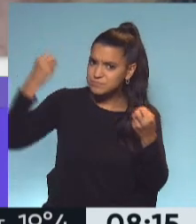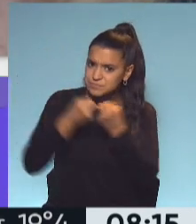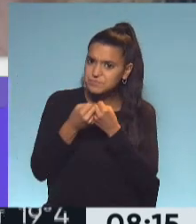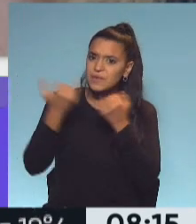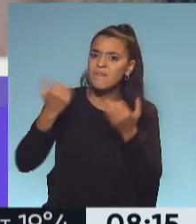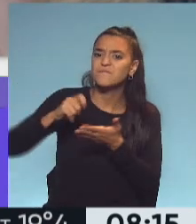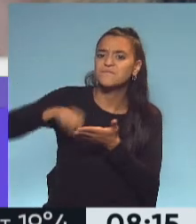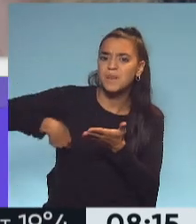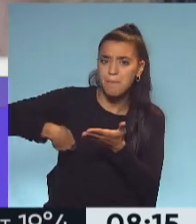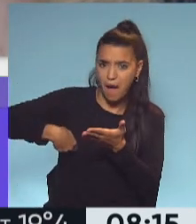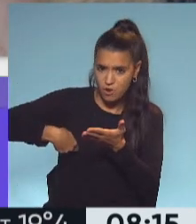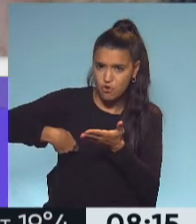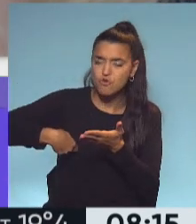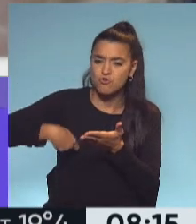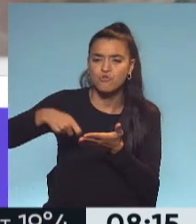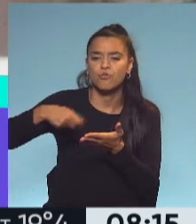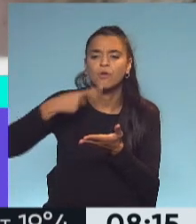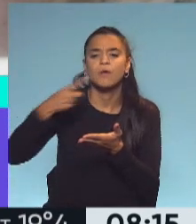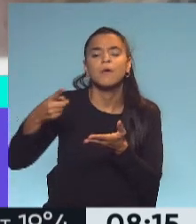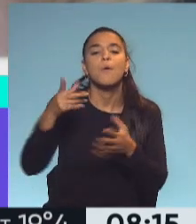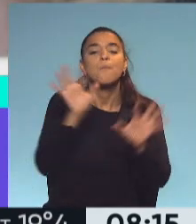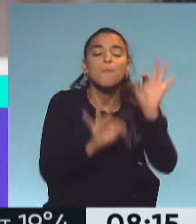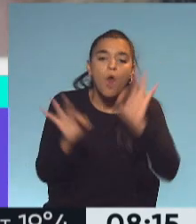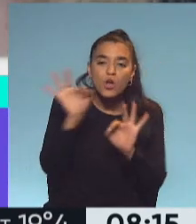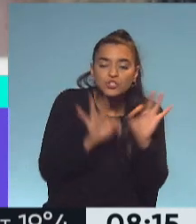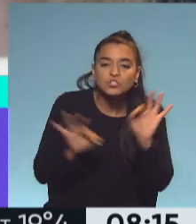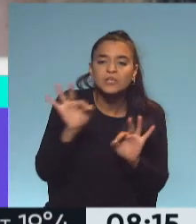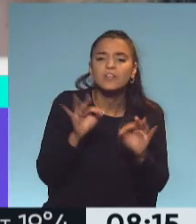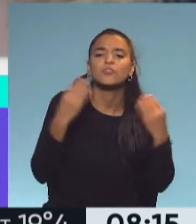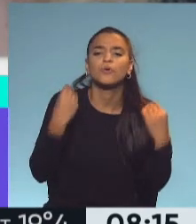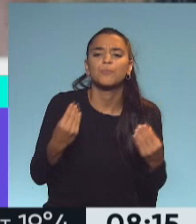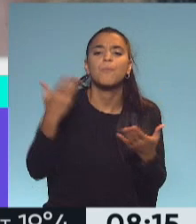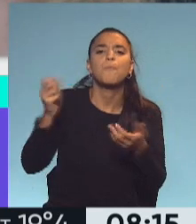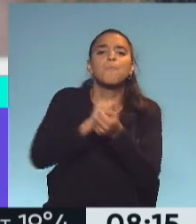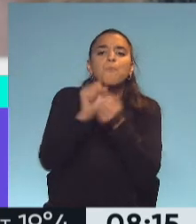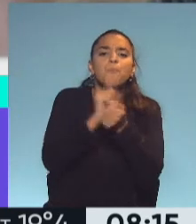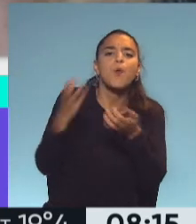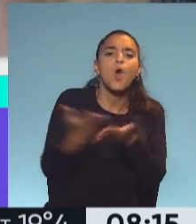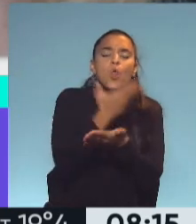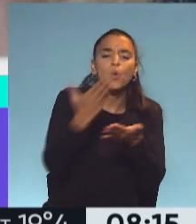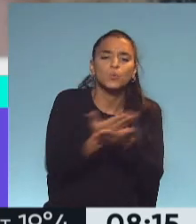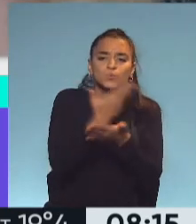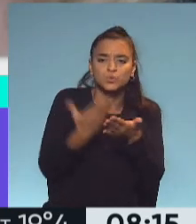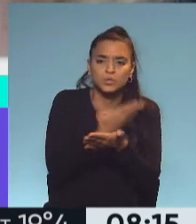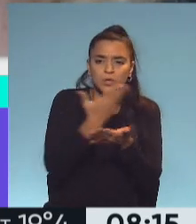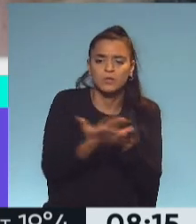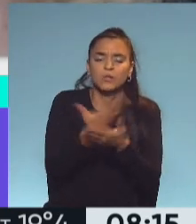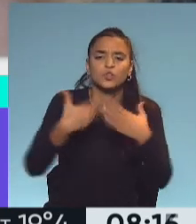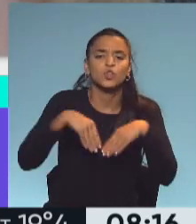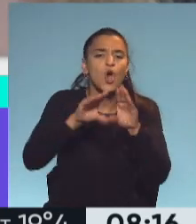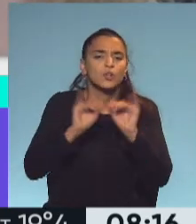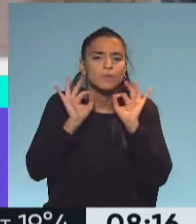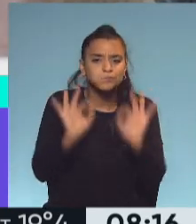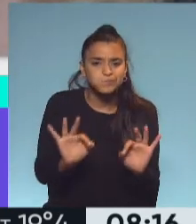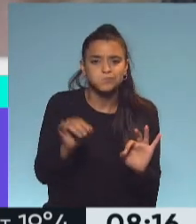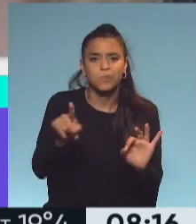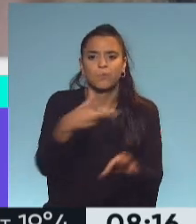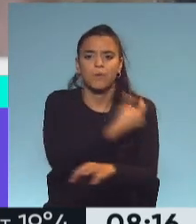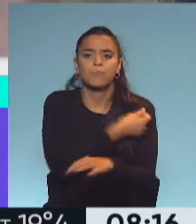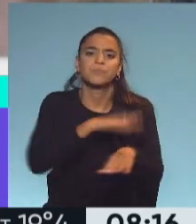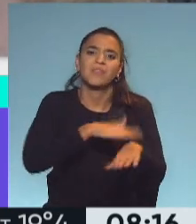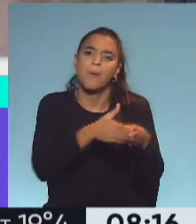que firmaron, es un proyecto, lo que es la producción del ciclo total de la vacuna, que lleva